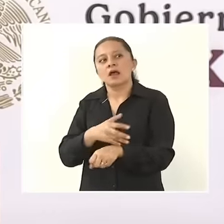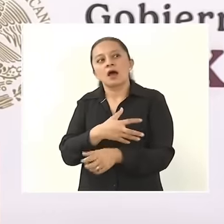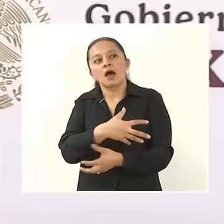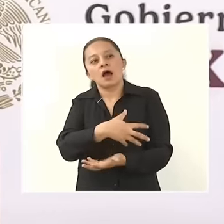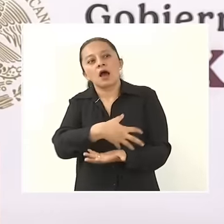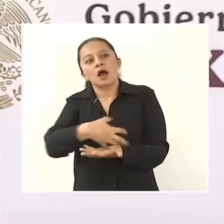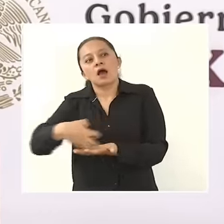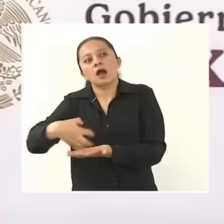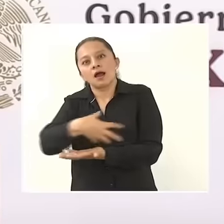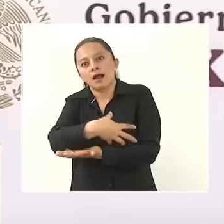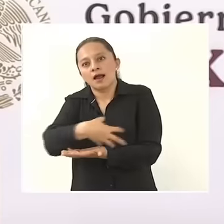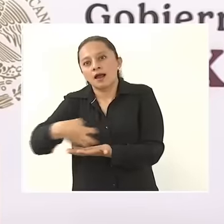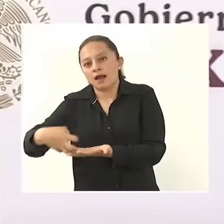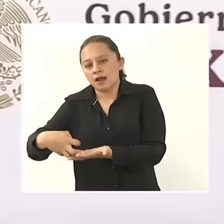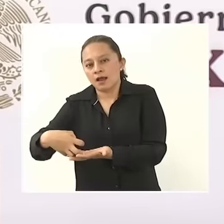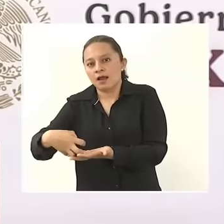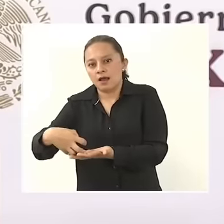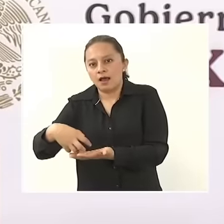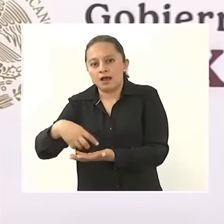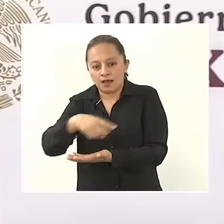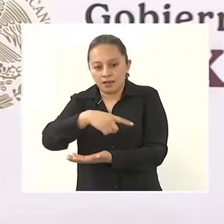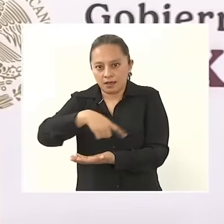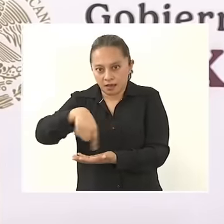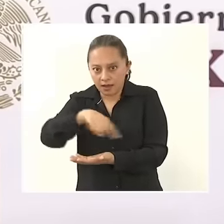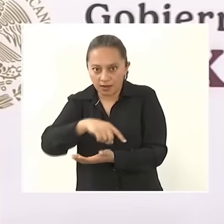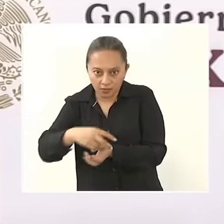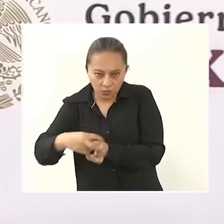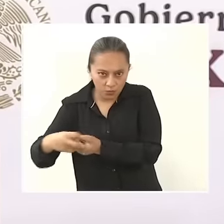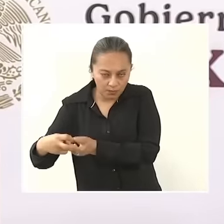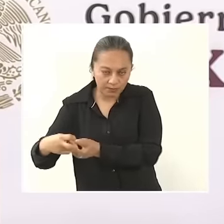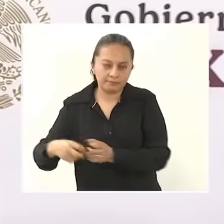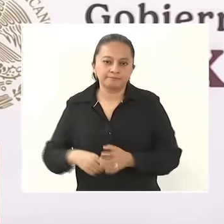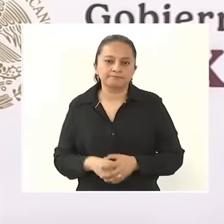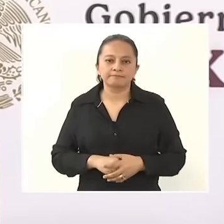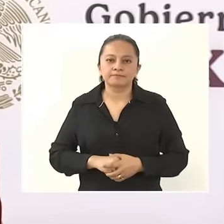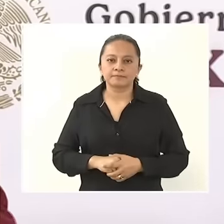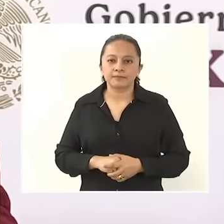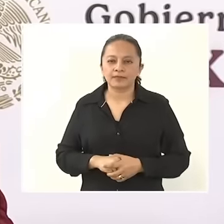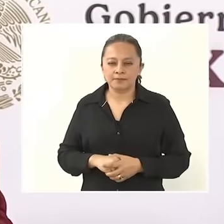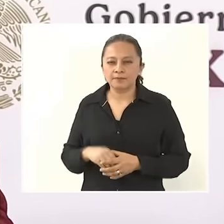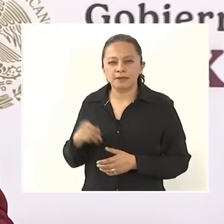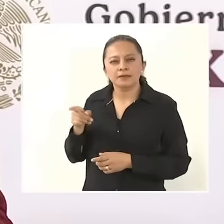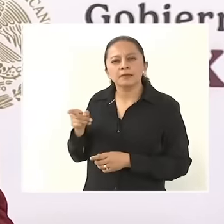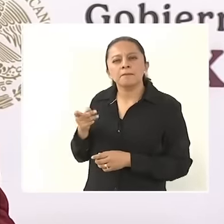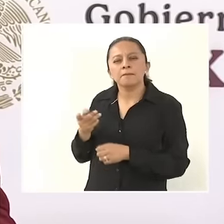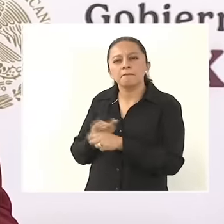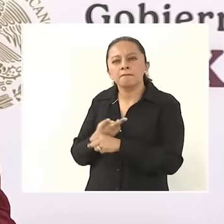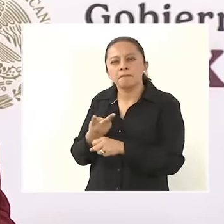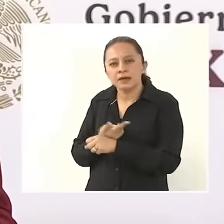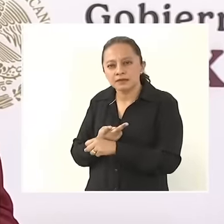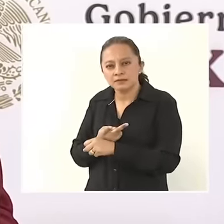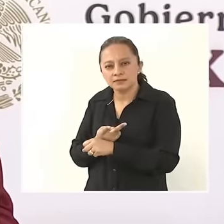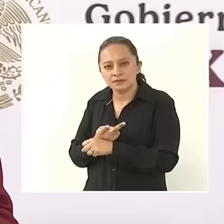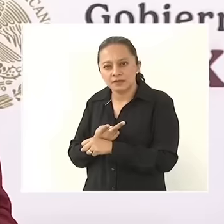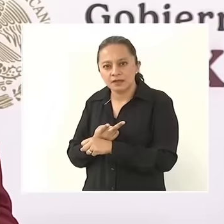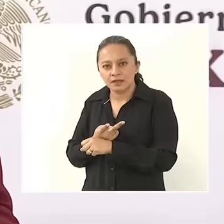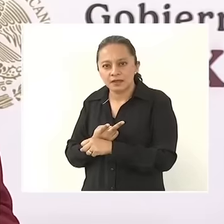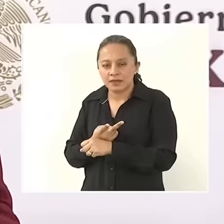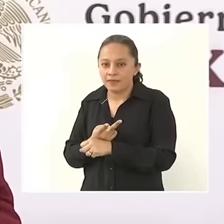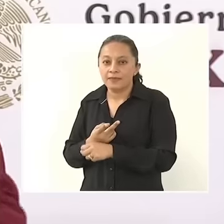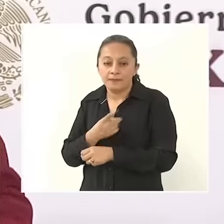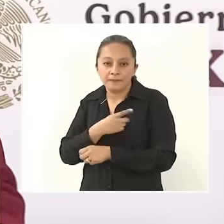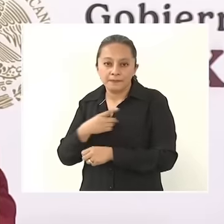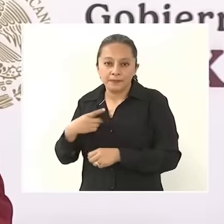desde entonces lo que significó la voz de la corregidora para erradicar la corrupción y los